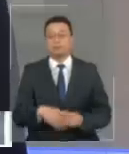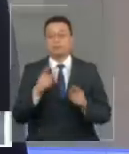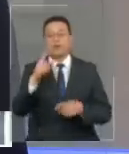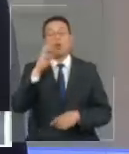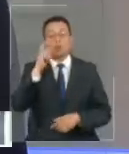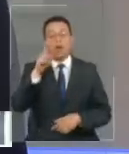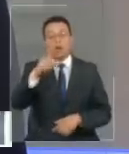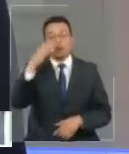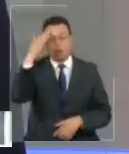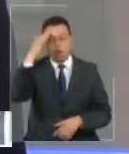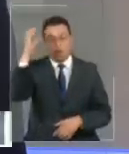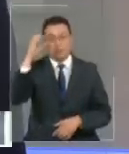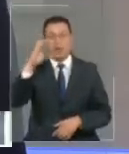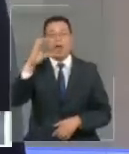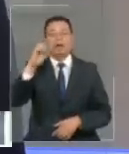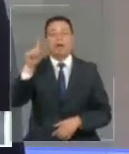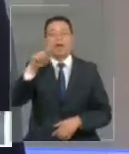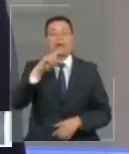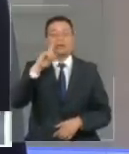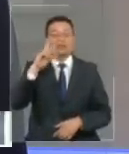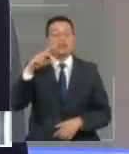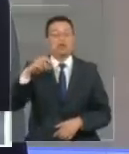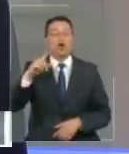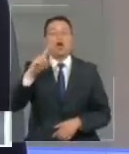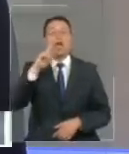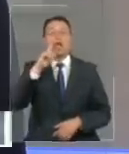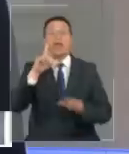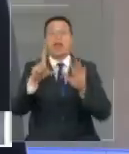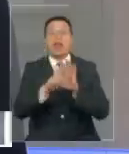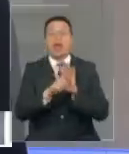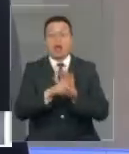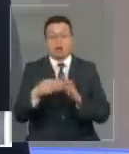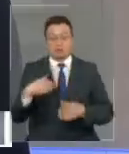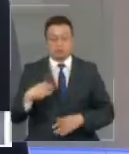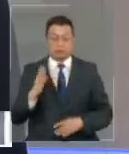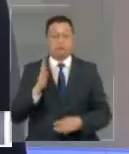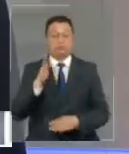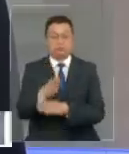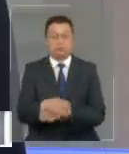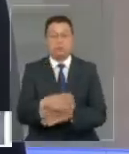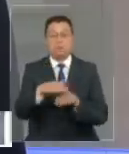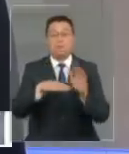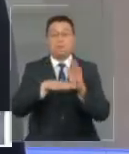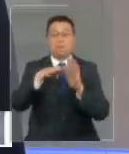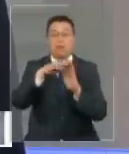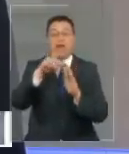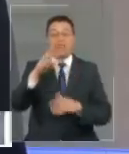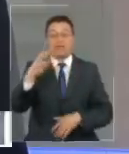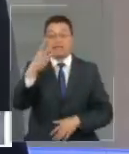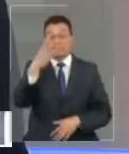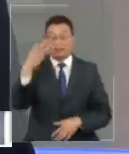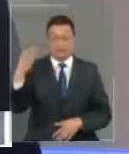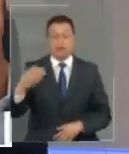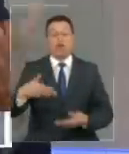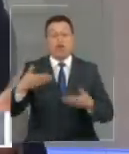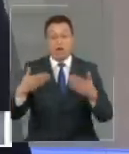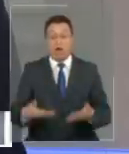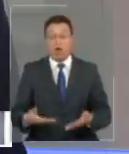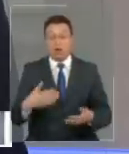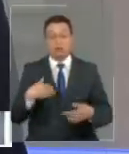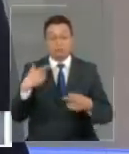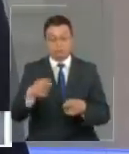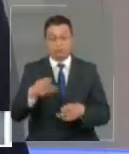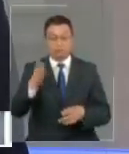¿Cuál es su opinión respecto a los casinos ilegales? Que cuando yo llegué habían más de 300 en Recoleta y hoy día, después de